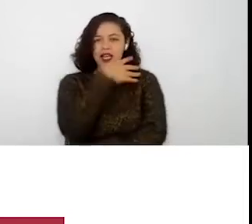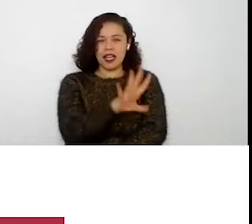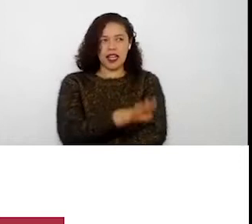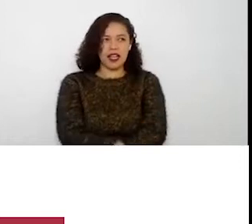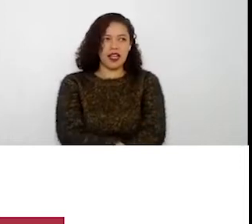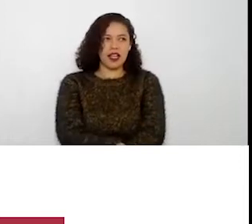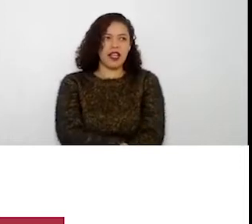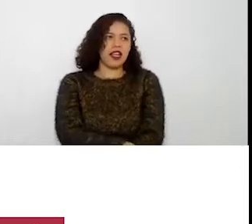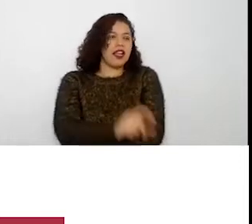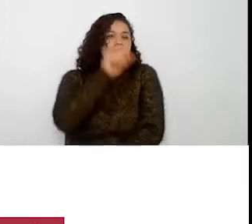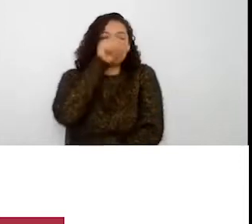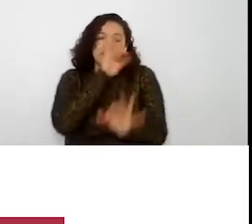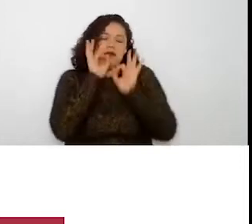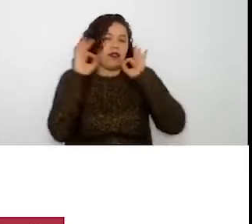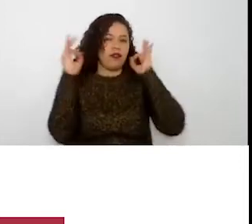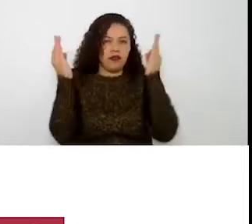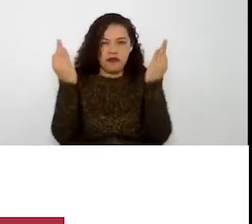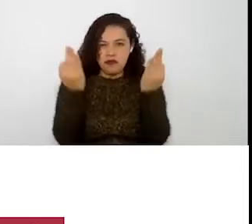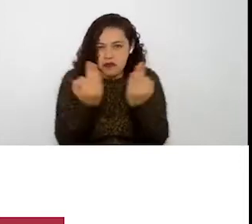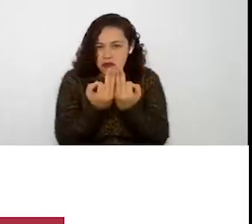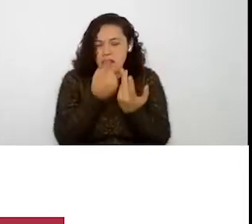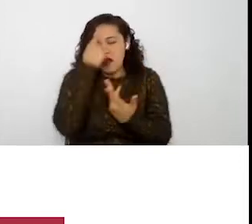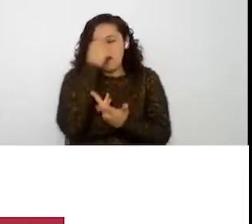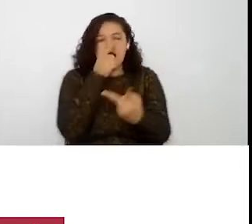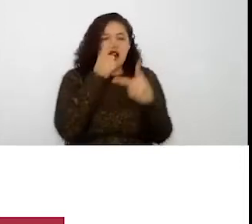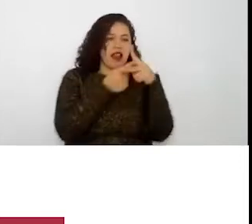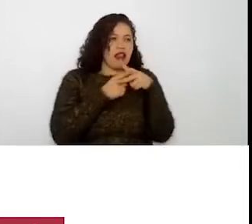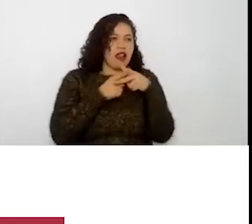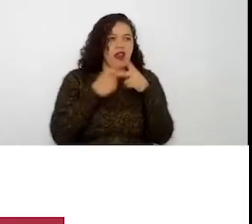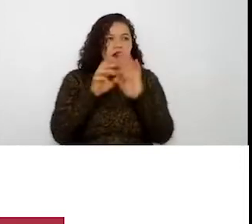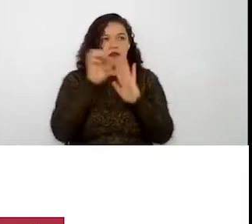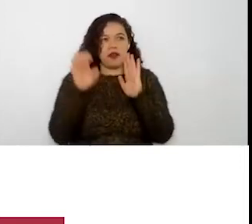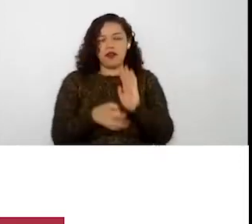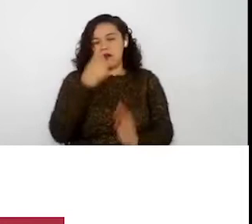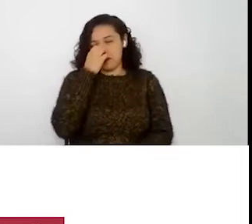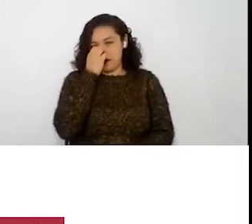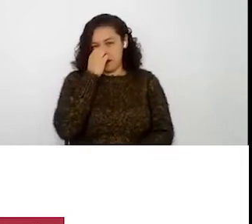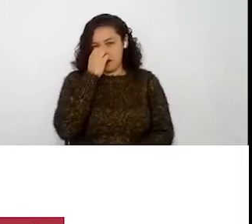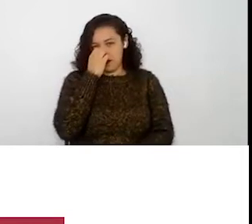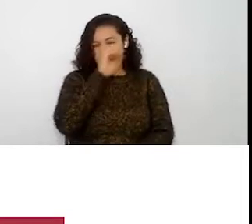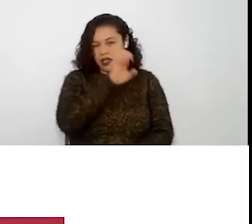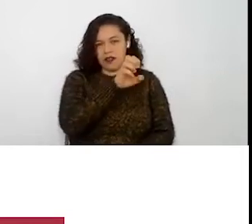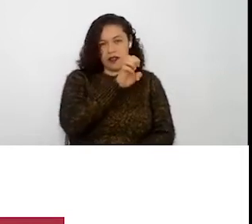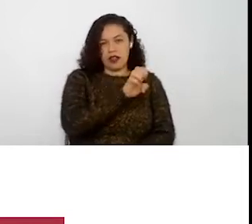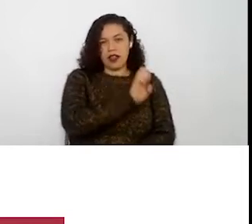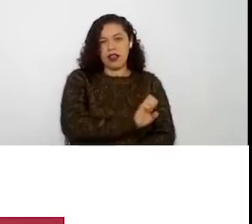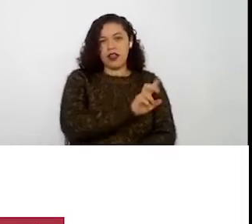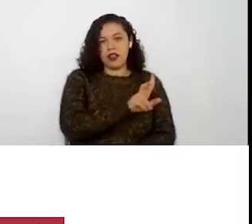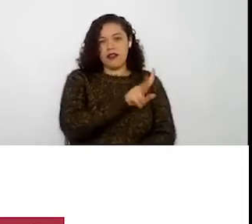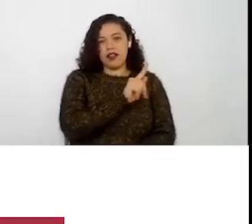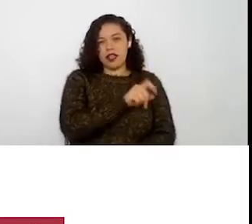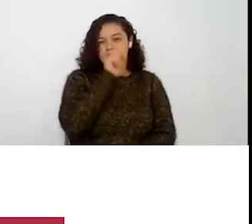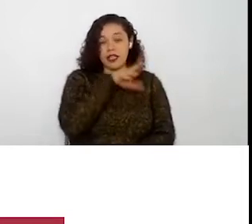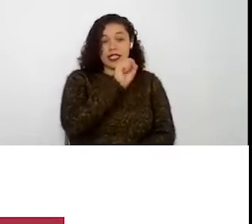la misma forma de calcular o sea por ejemplo en este caso igual que el ebt se tenían 60 minutos para